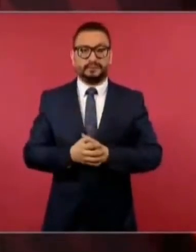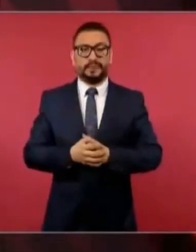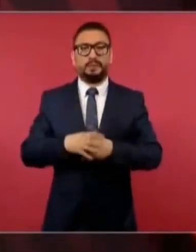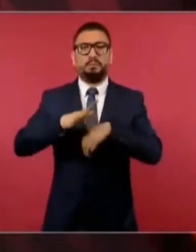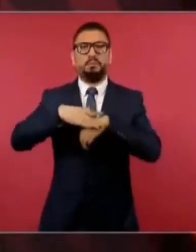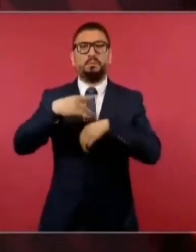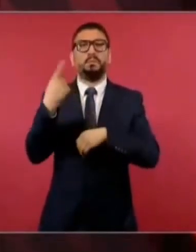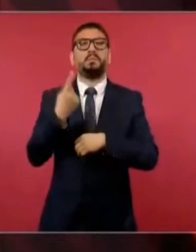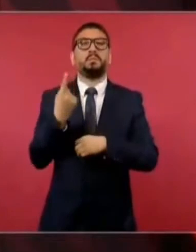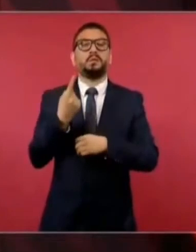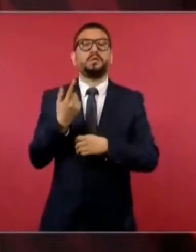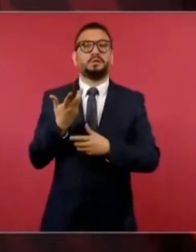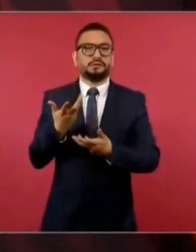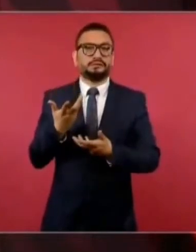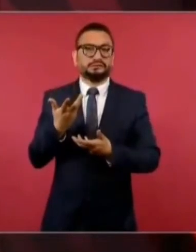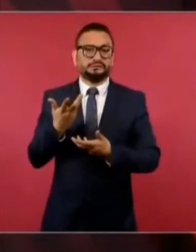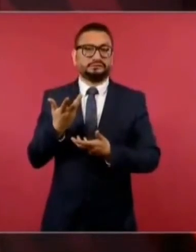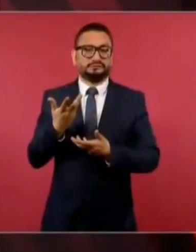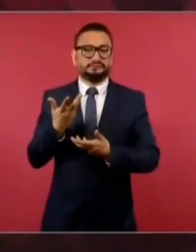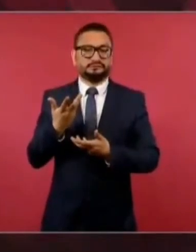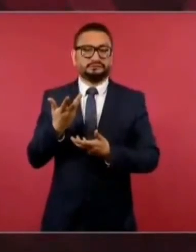por el